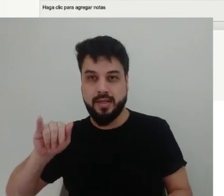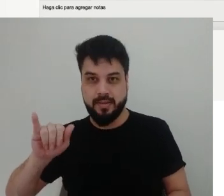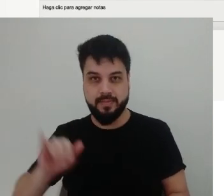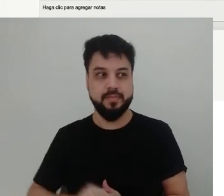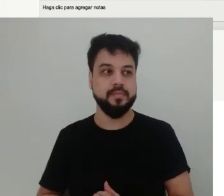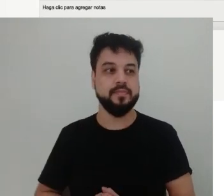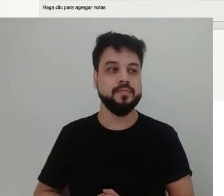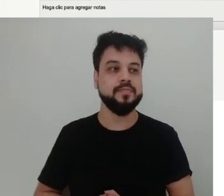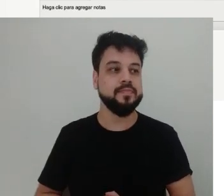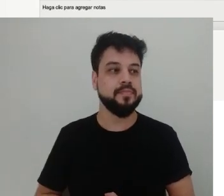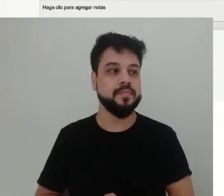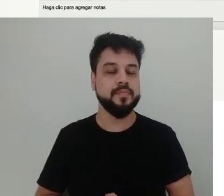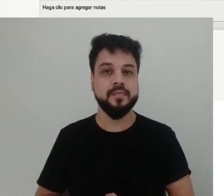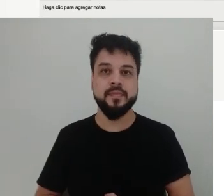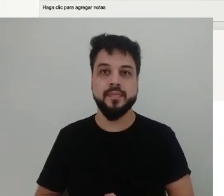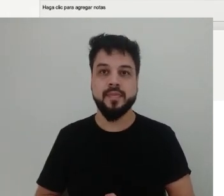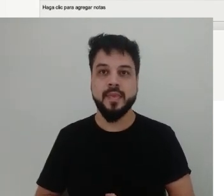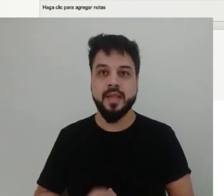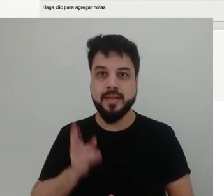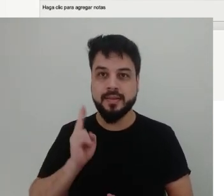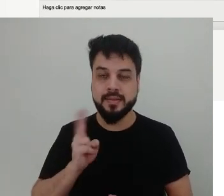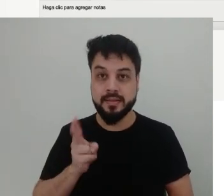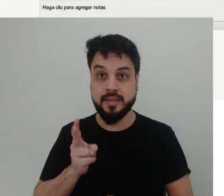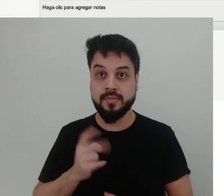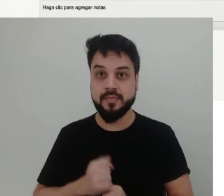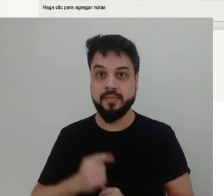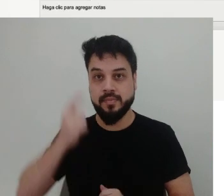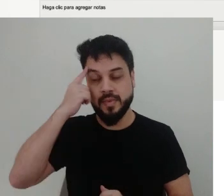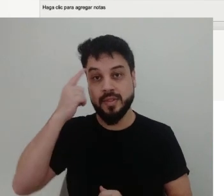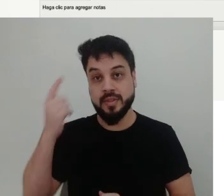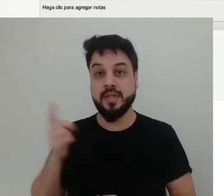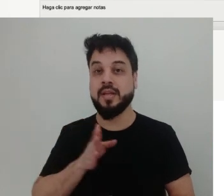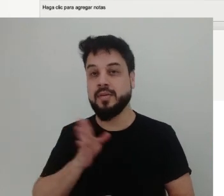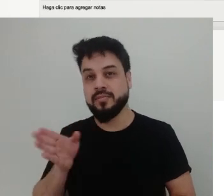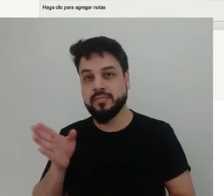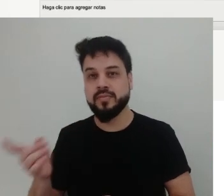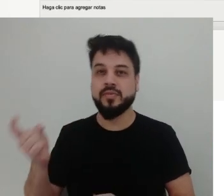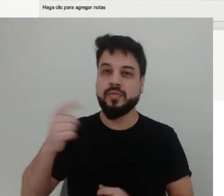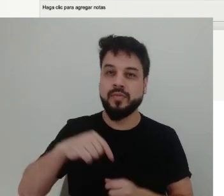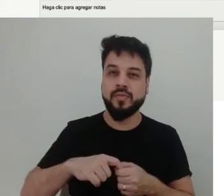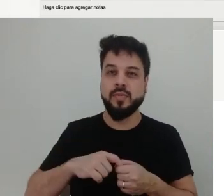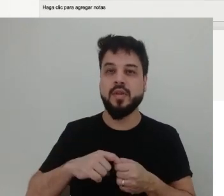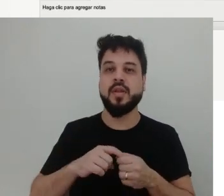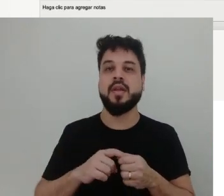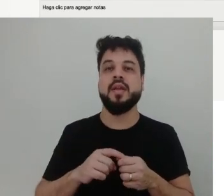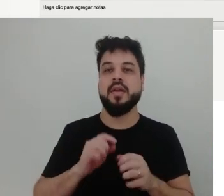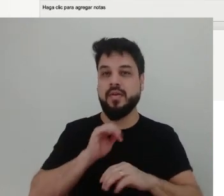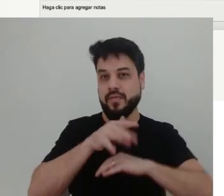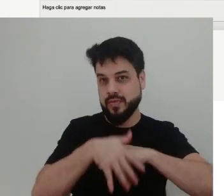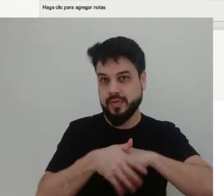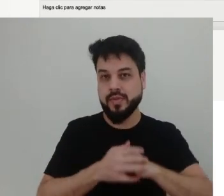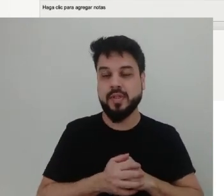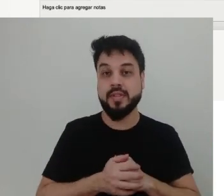las que yo estaba acostumbrada. Y así fui incorporando estas perspectivas también de una forma corporal.